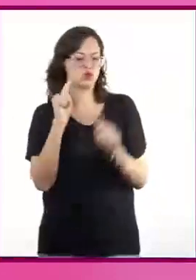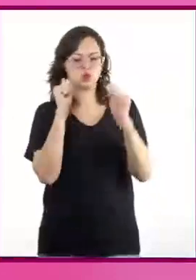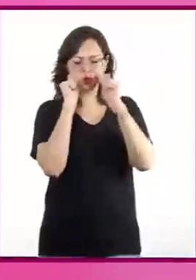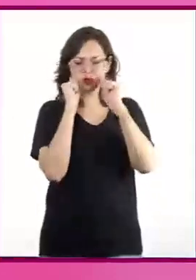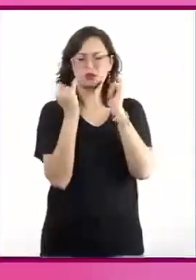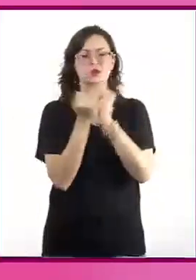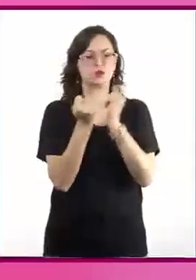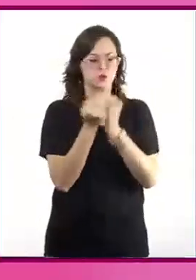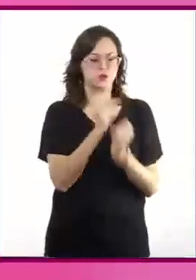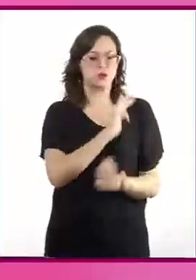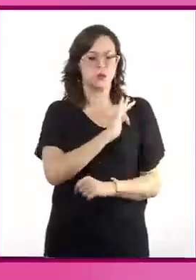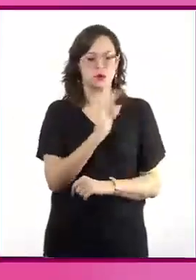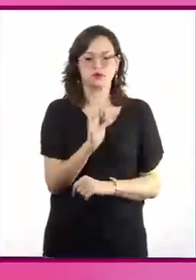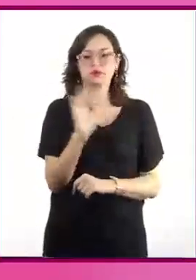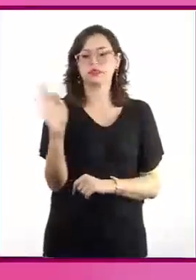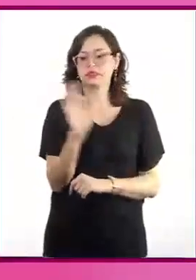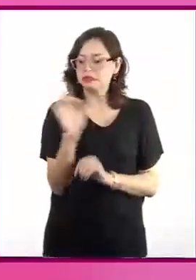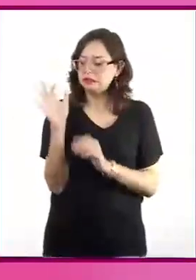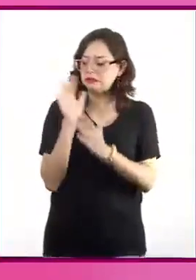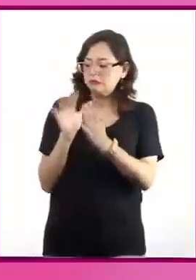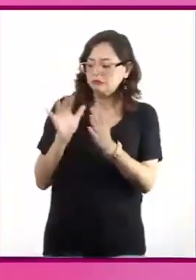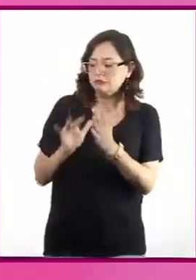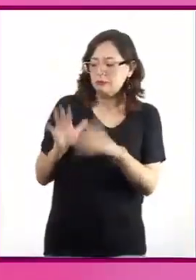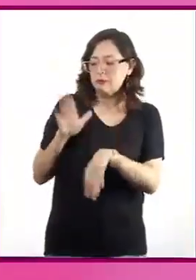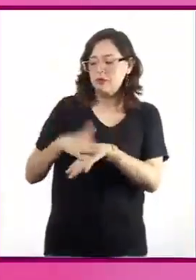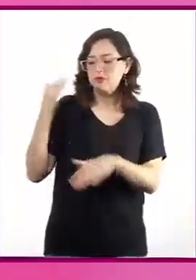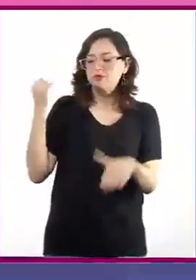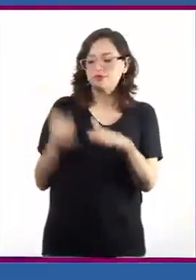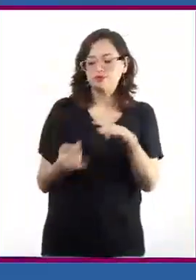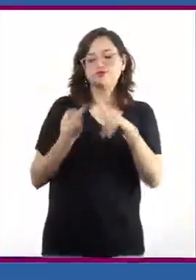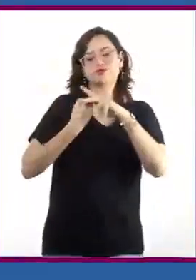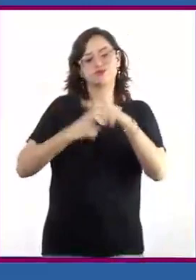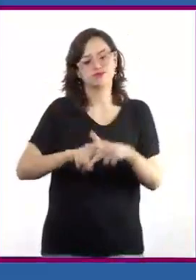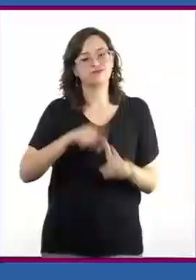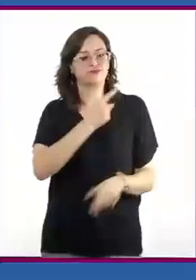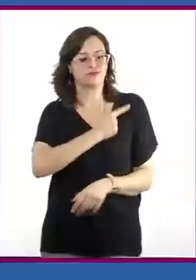lo mejor y después de analizarlo les empieza a gustar. Comenzamos.